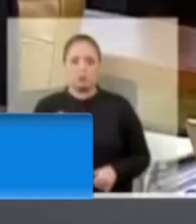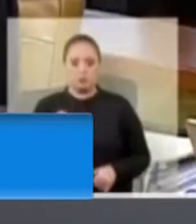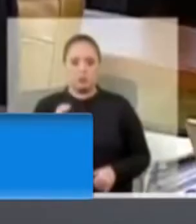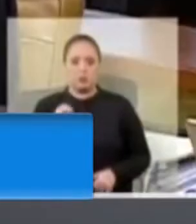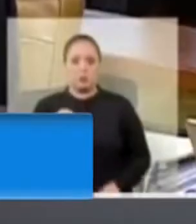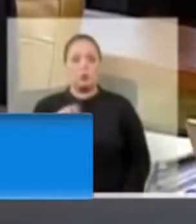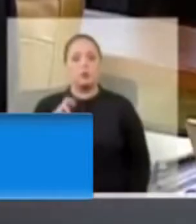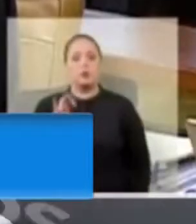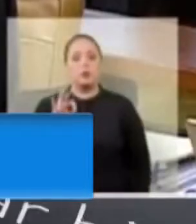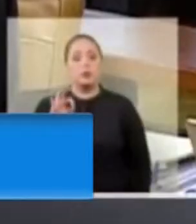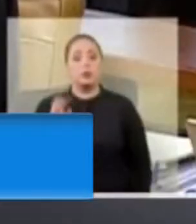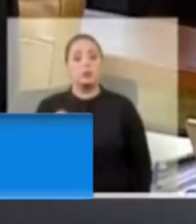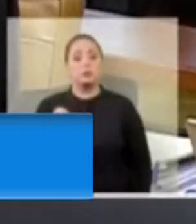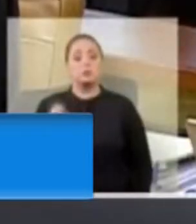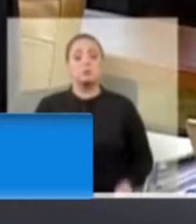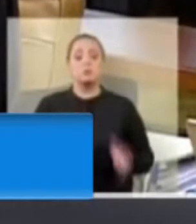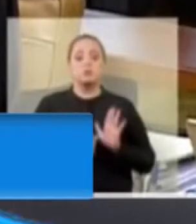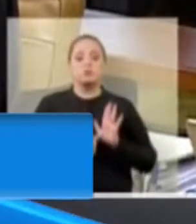derecha pura y dura.